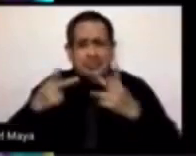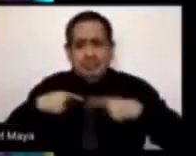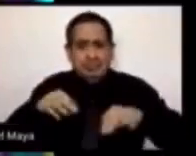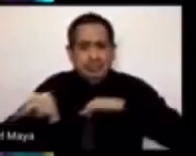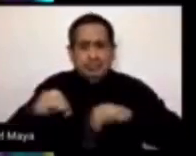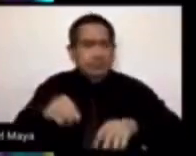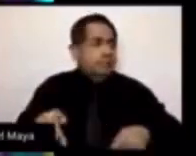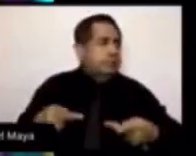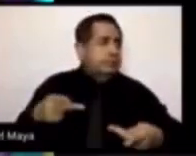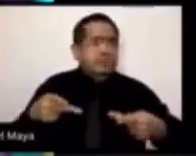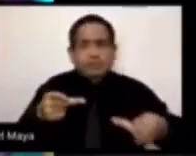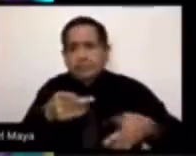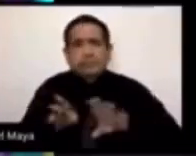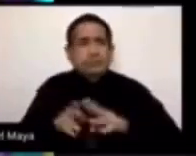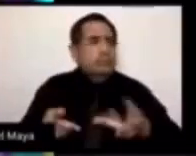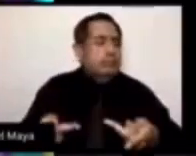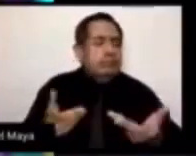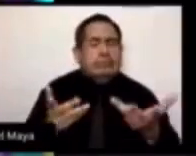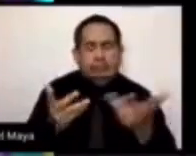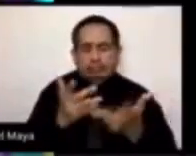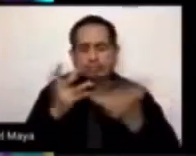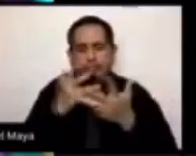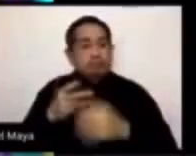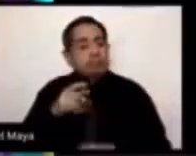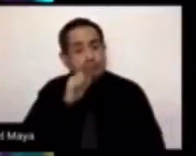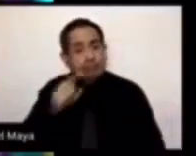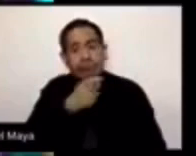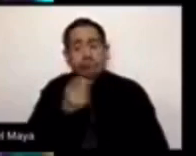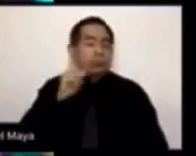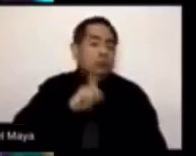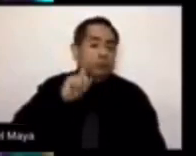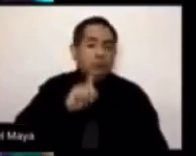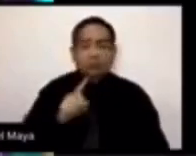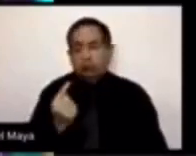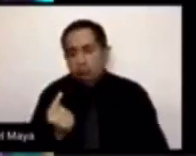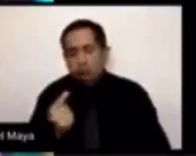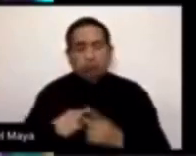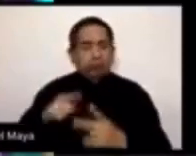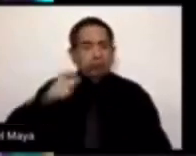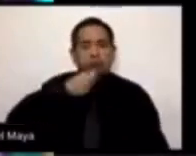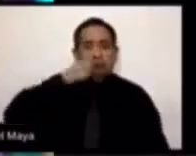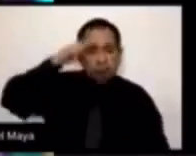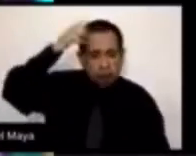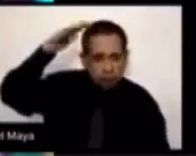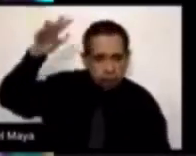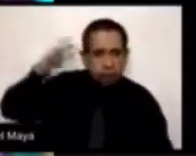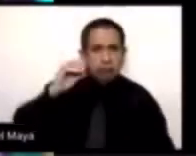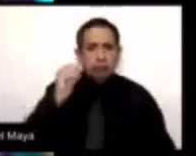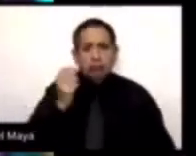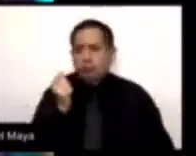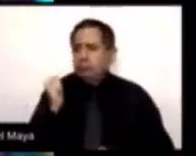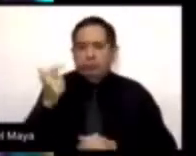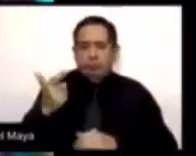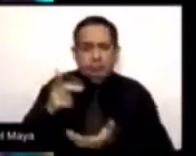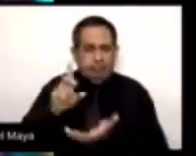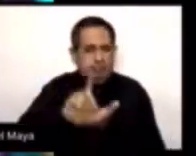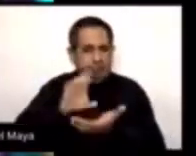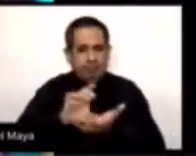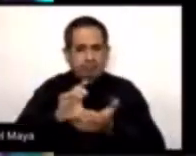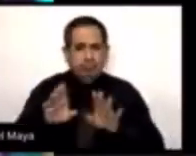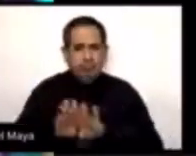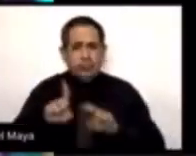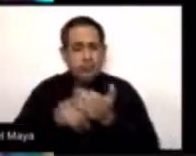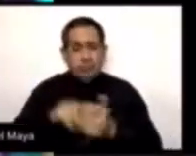y especialmente las mujeres con hijos pequeños, adultos mayores y personas con alguna discapacidad, pues son los sectores